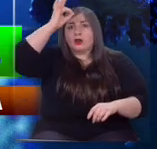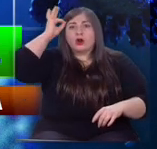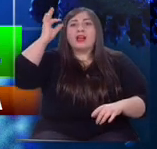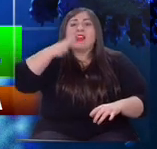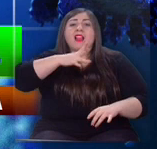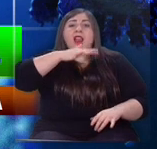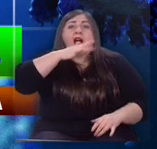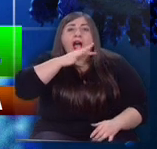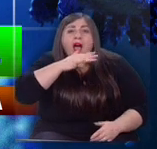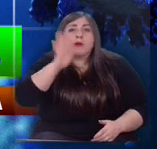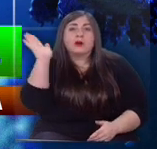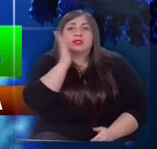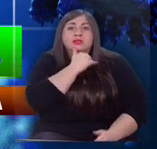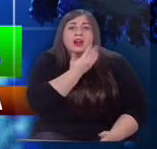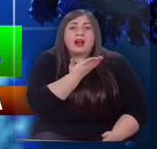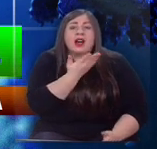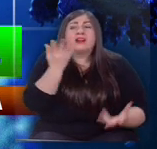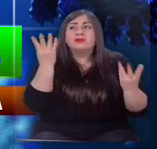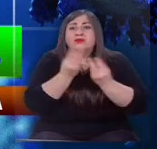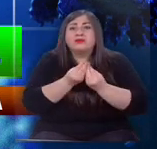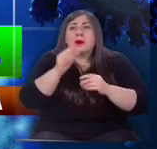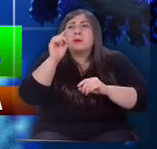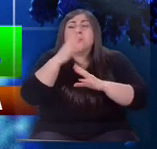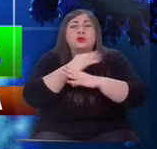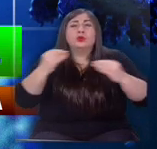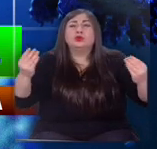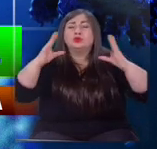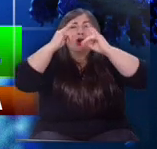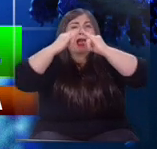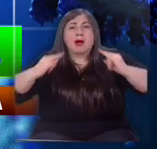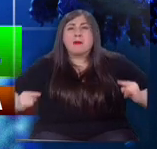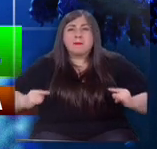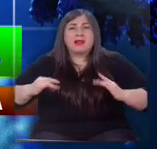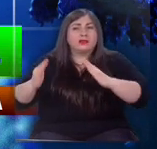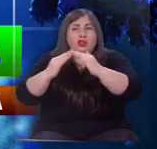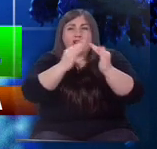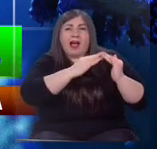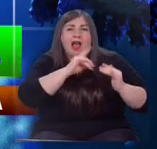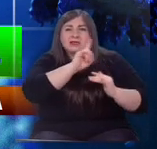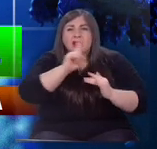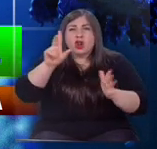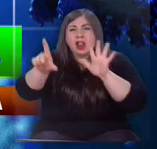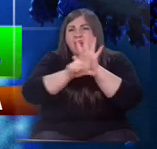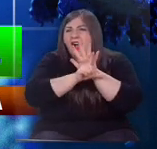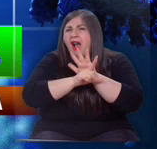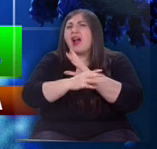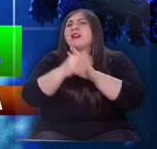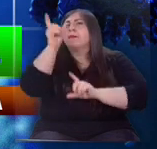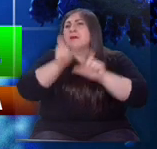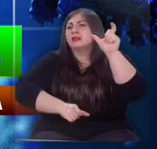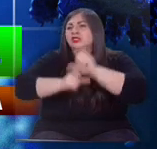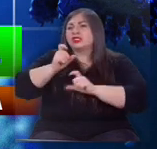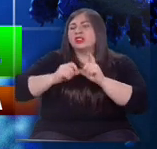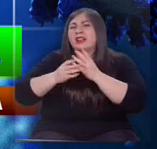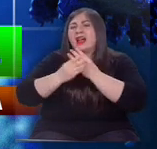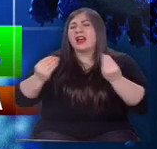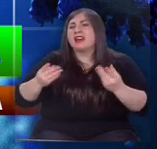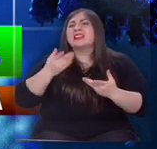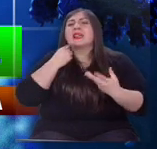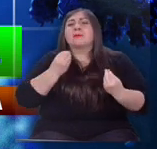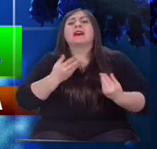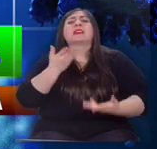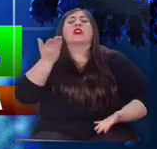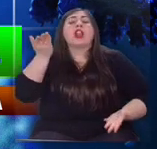el agua escasea en muchos campamentos, en muchos asentamientos irregulares, entonces la población está mucho más expuesta. ¿Qué factor cree usted que juega allí la